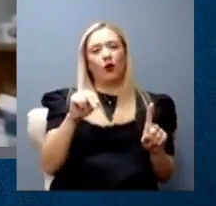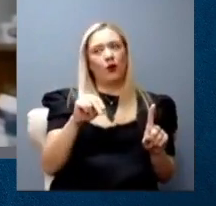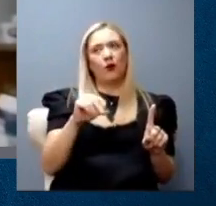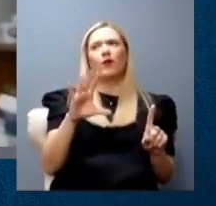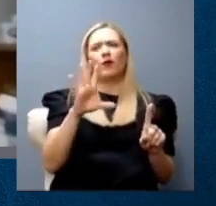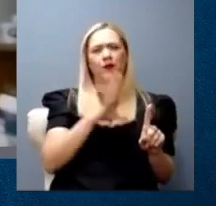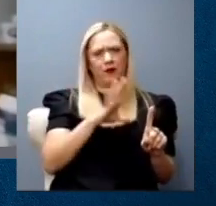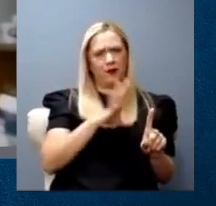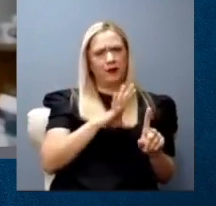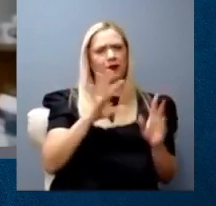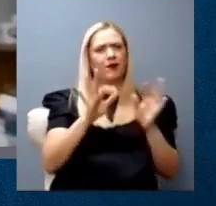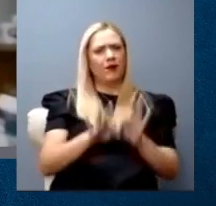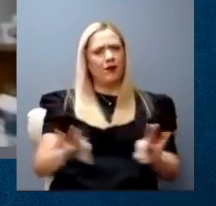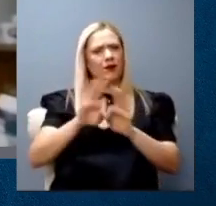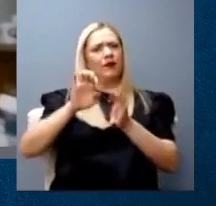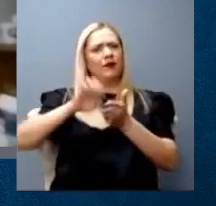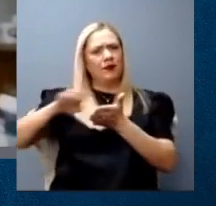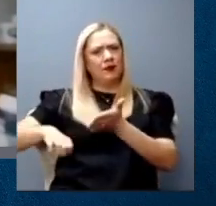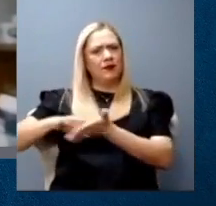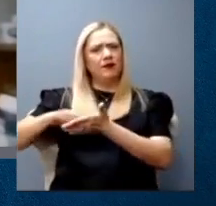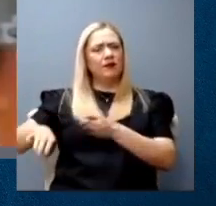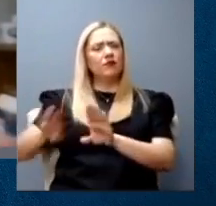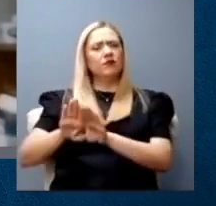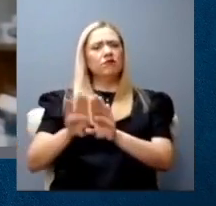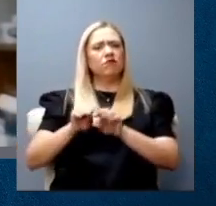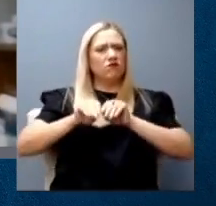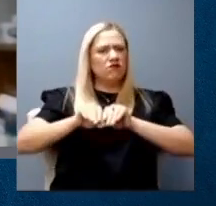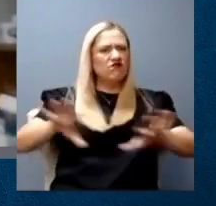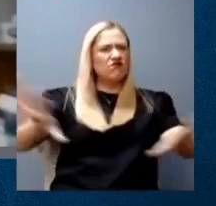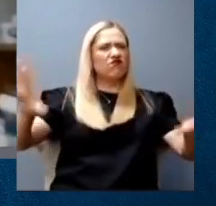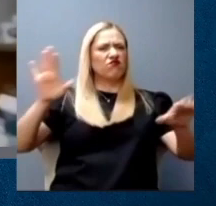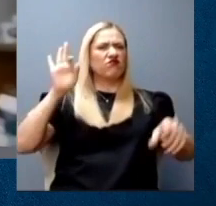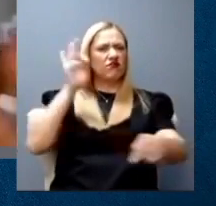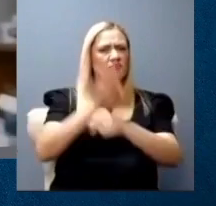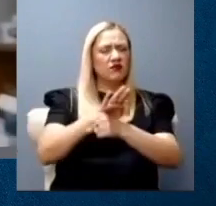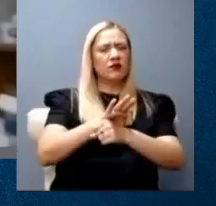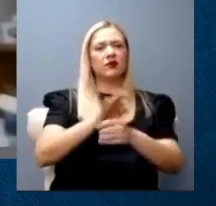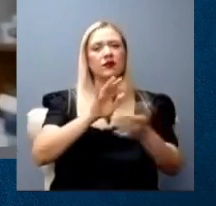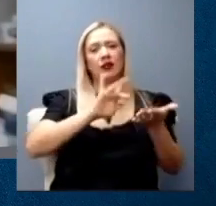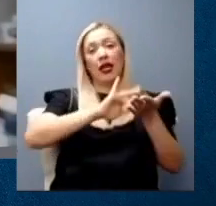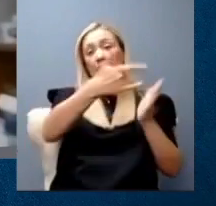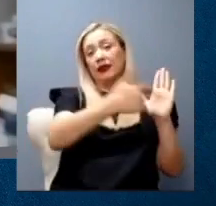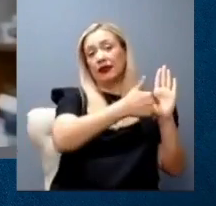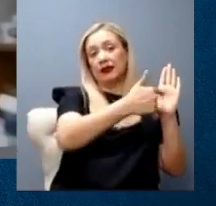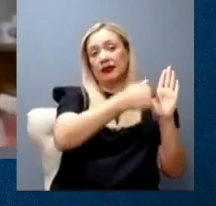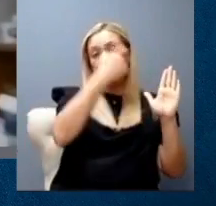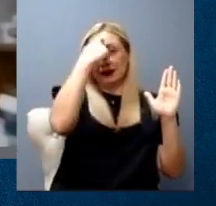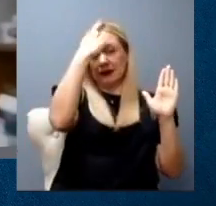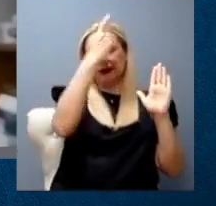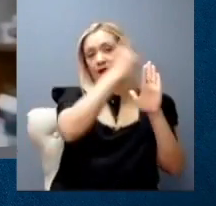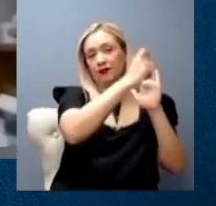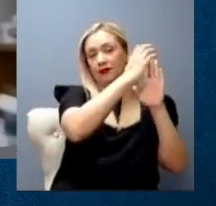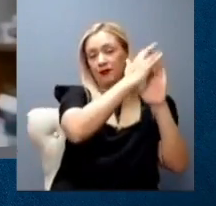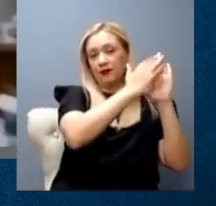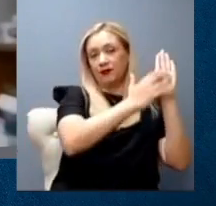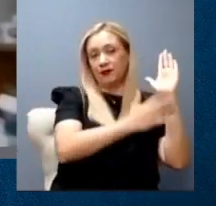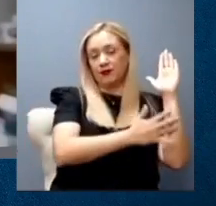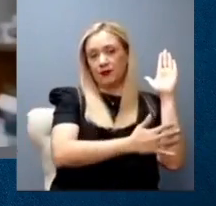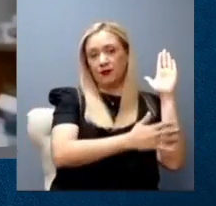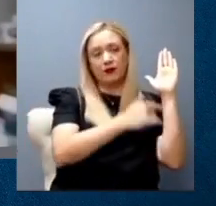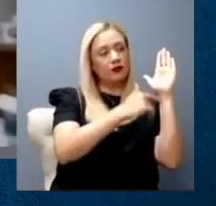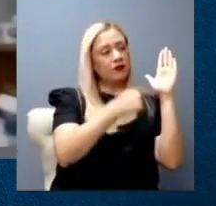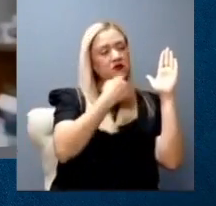muy importantes a la promoción y protección de los derechos en el preámbulo de la Carta y a lo largo de distintas disposiciones de la